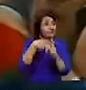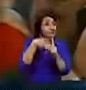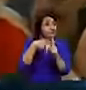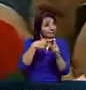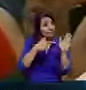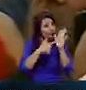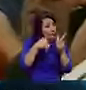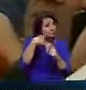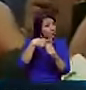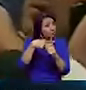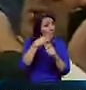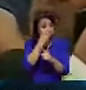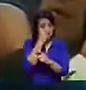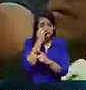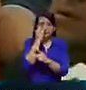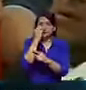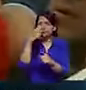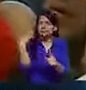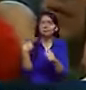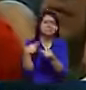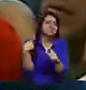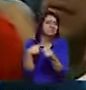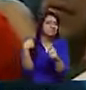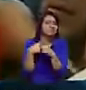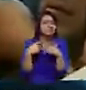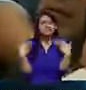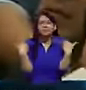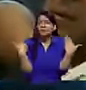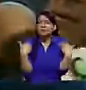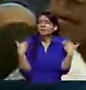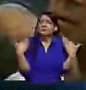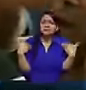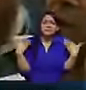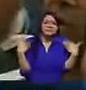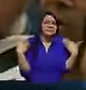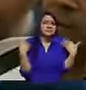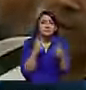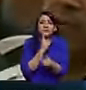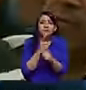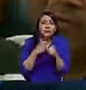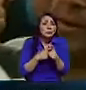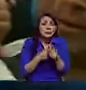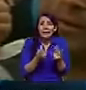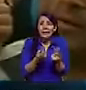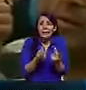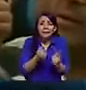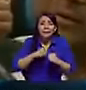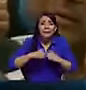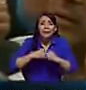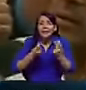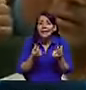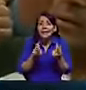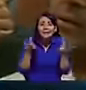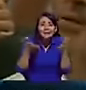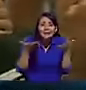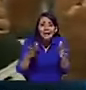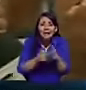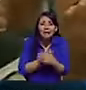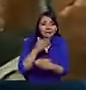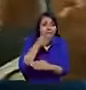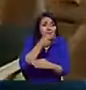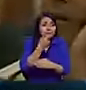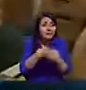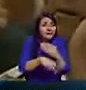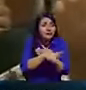muestra muy optimista. Optimista, alegre. Alegre porque tengo urgencias de que sea mayo. Urgencias para ir a ver a mis niños